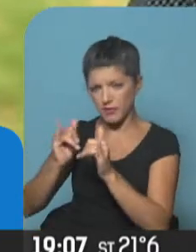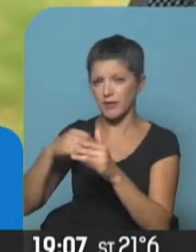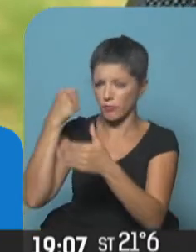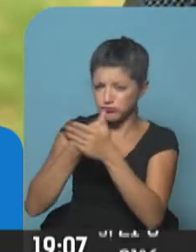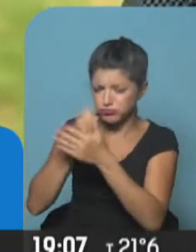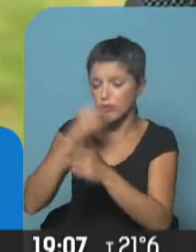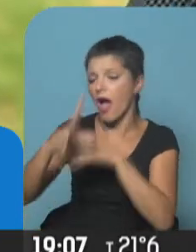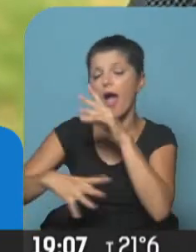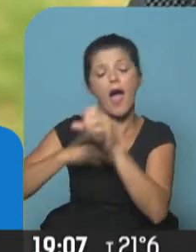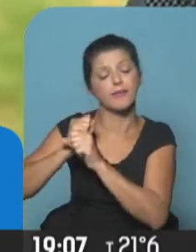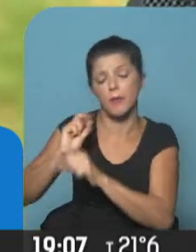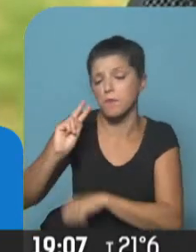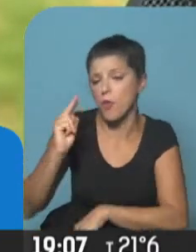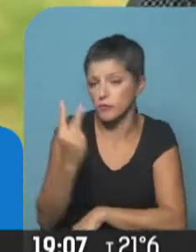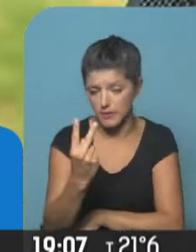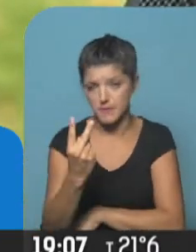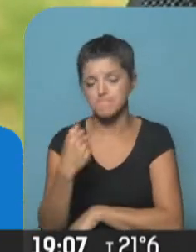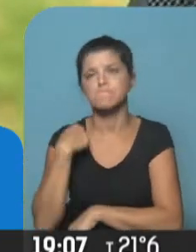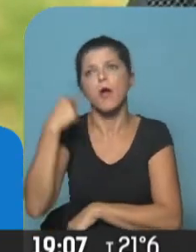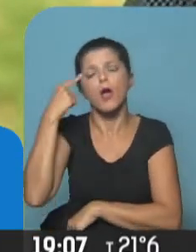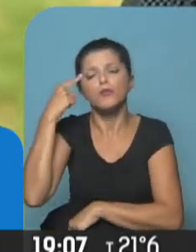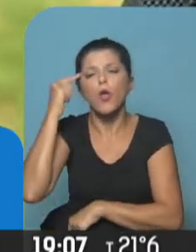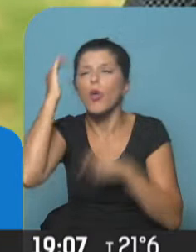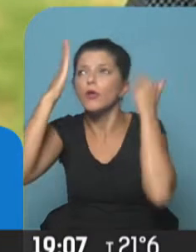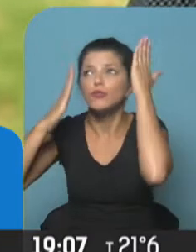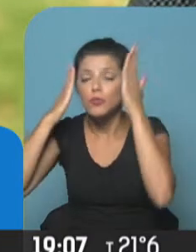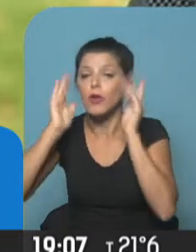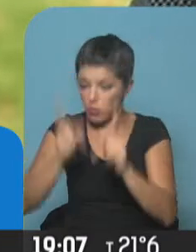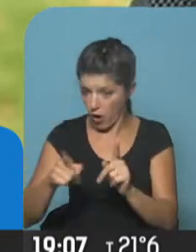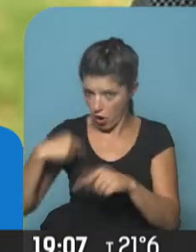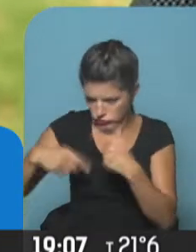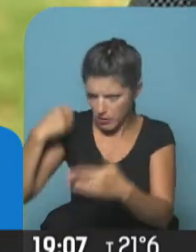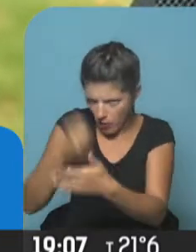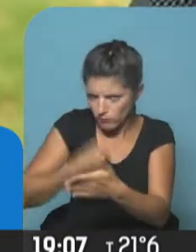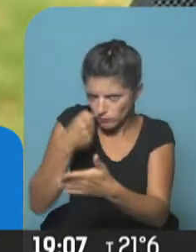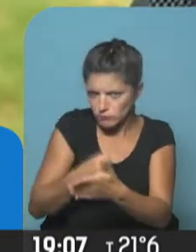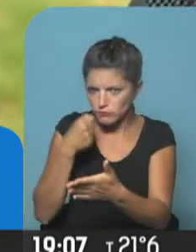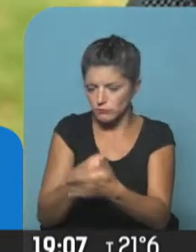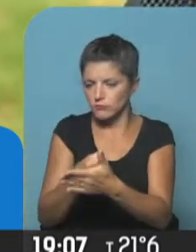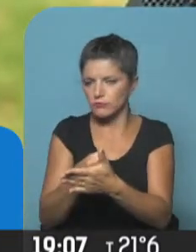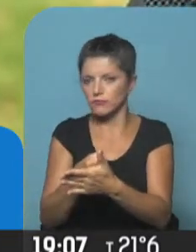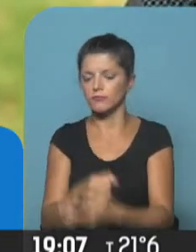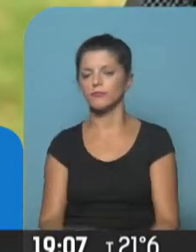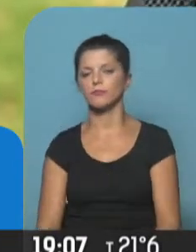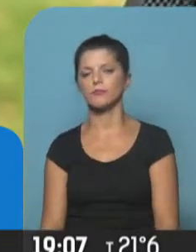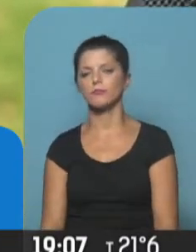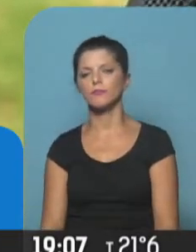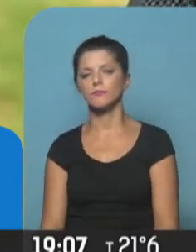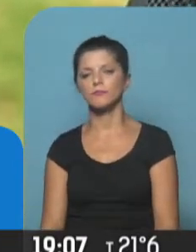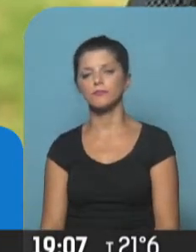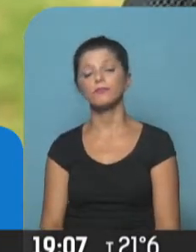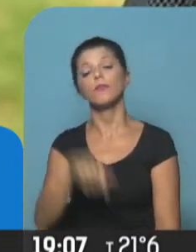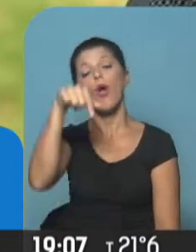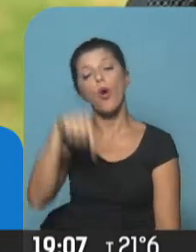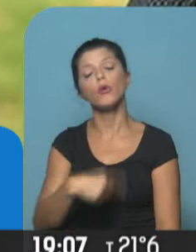por este sueño que no resignamos, claramente no resignamos. Y este 2 de abril,